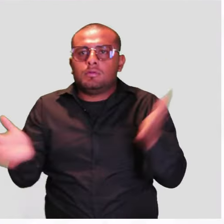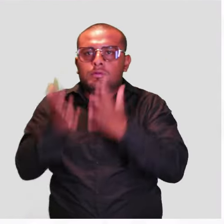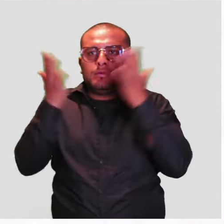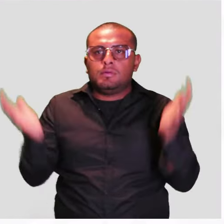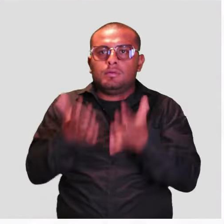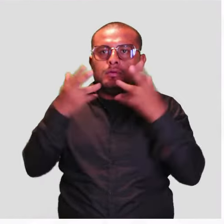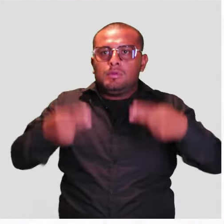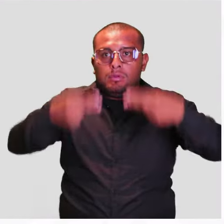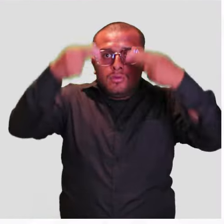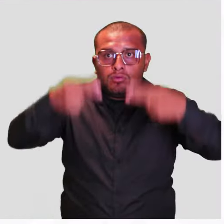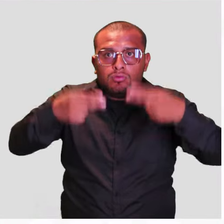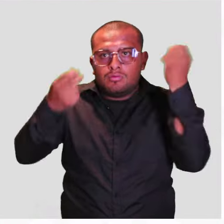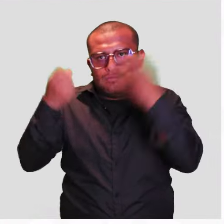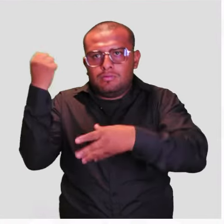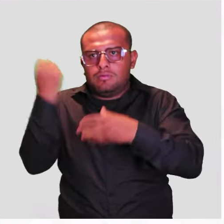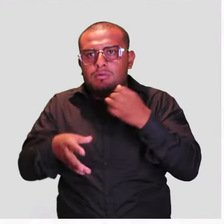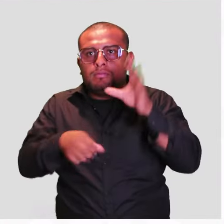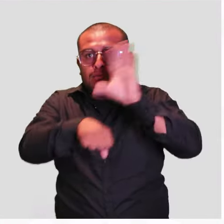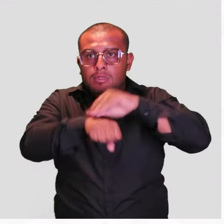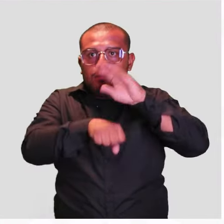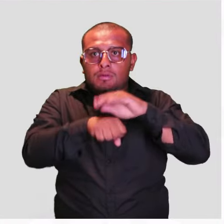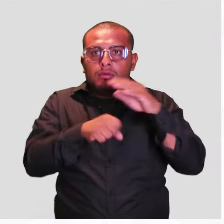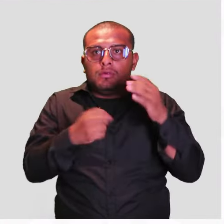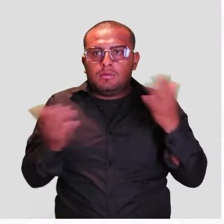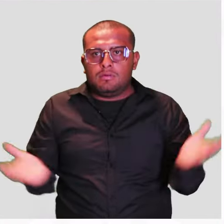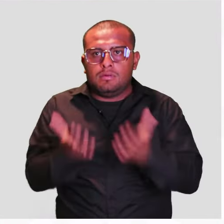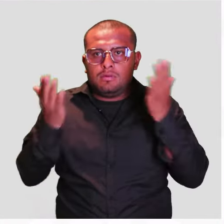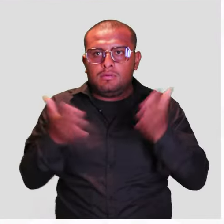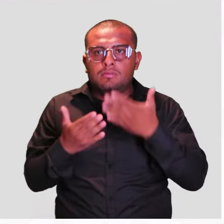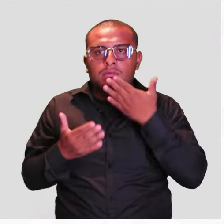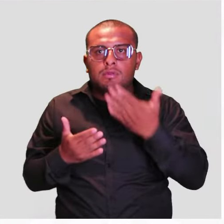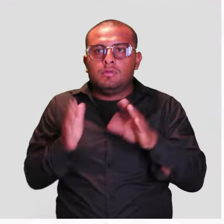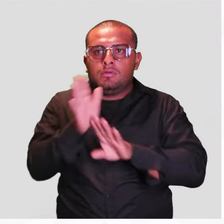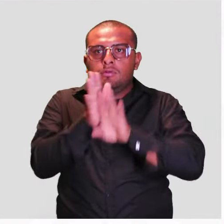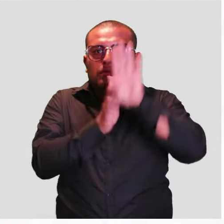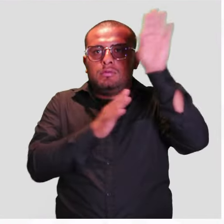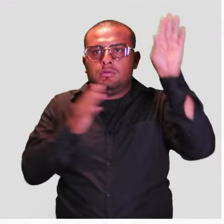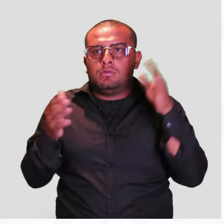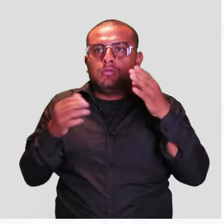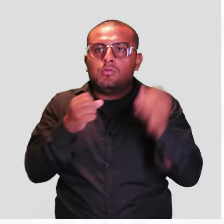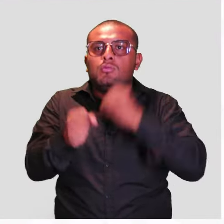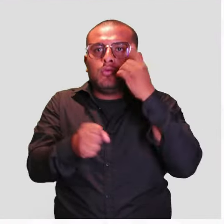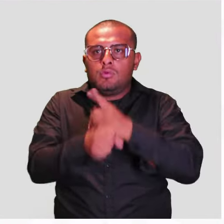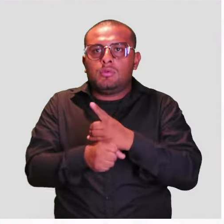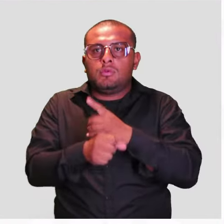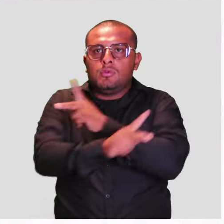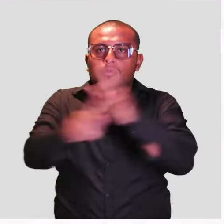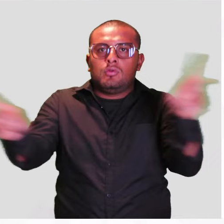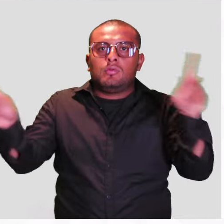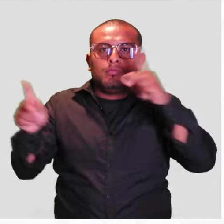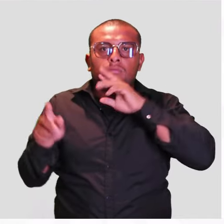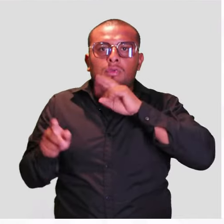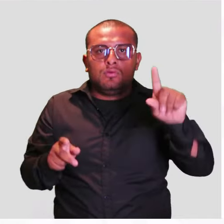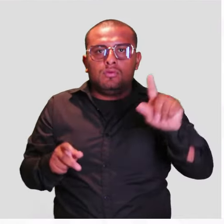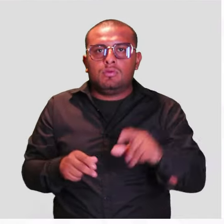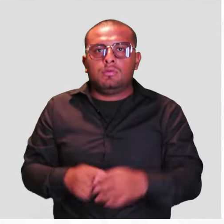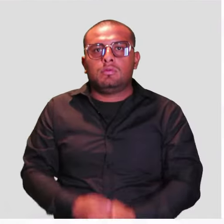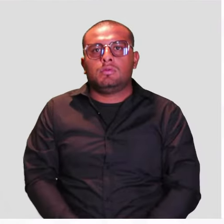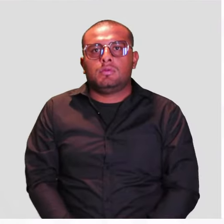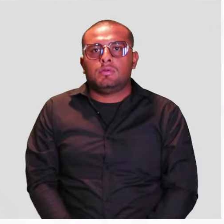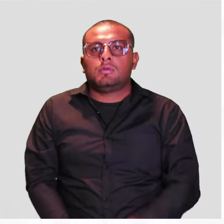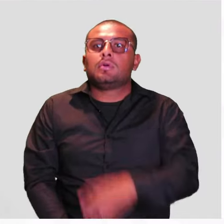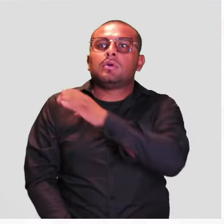pie. Es lo que mueve a San Juan, es lo que genera que aquí en San Juan tengamos oportunidades de mejorar. Gracias,